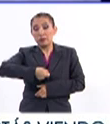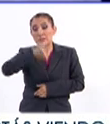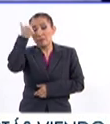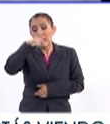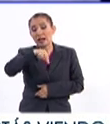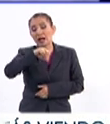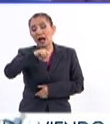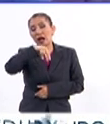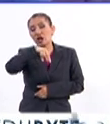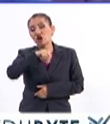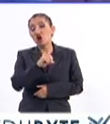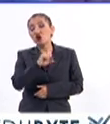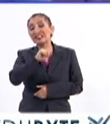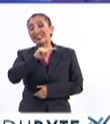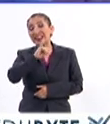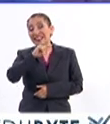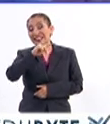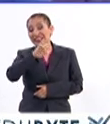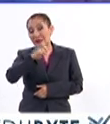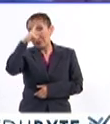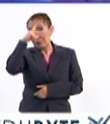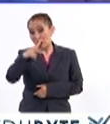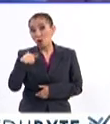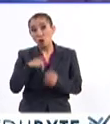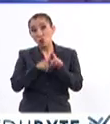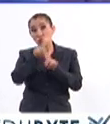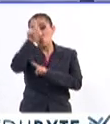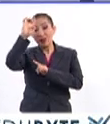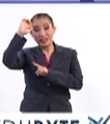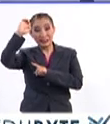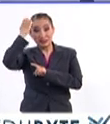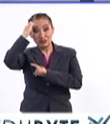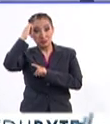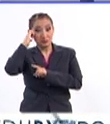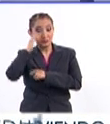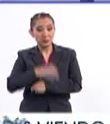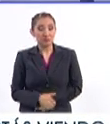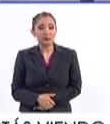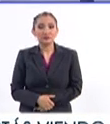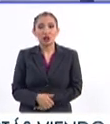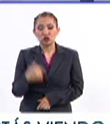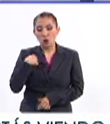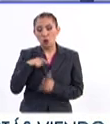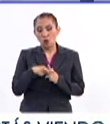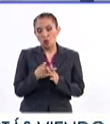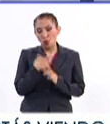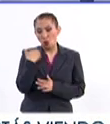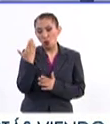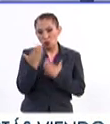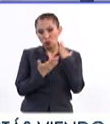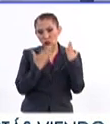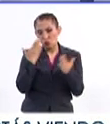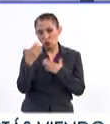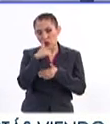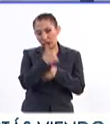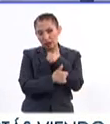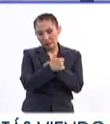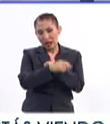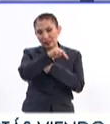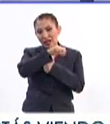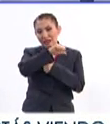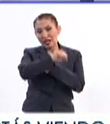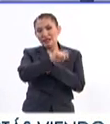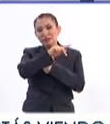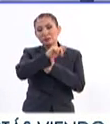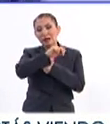primer nanosatélite mexicano que va a volar a la estación espacial. Bueno, yo empecé mi carrera en NASA Johnson